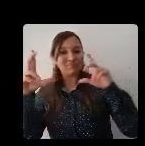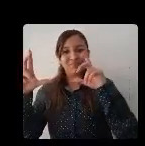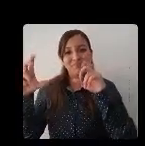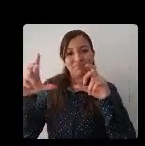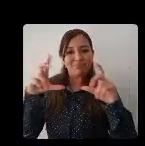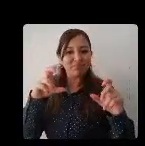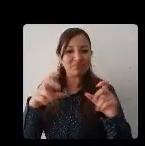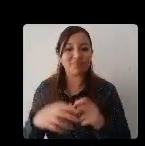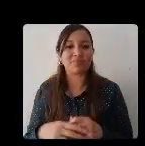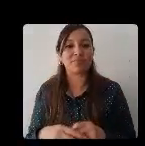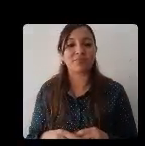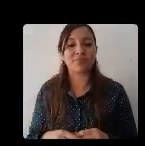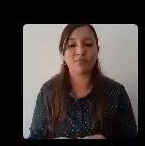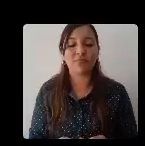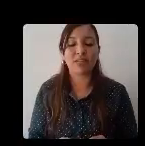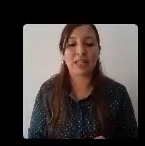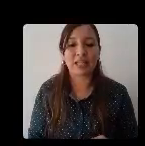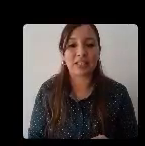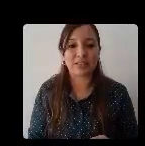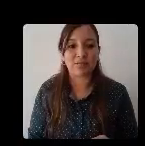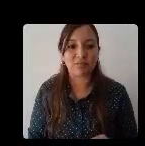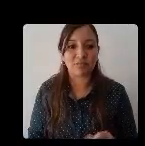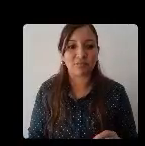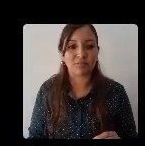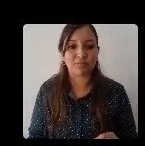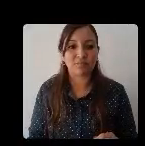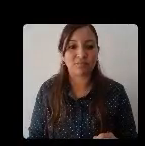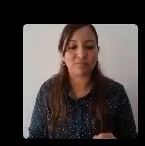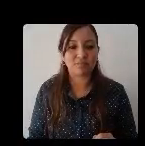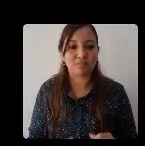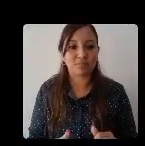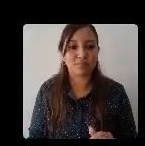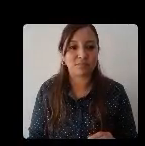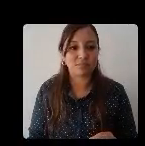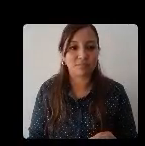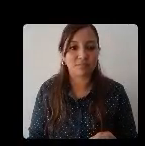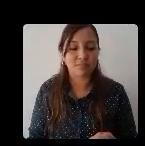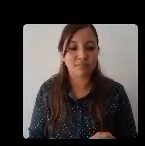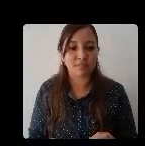nosotros hemos propiciado